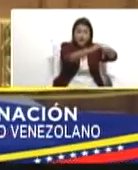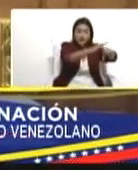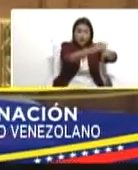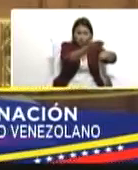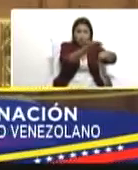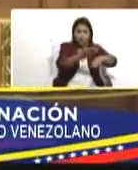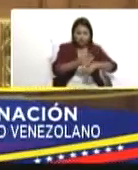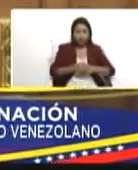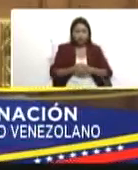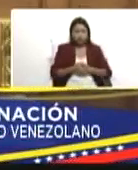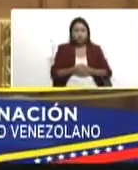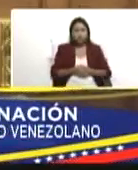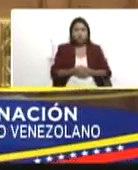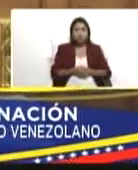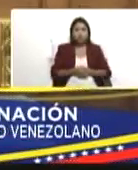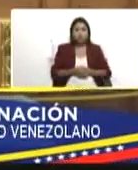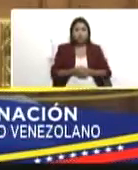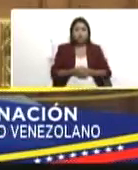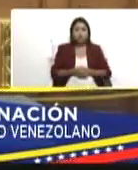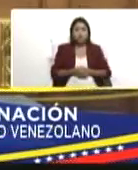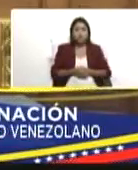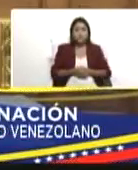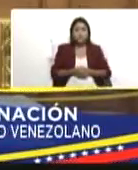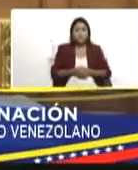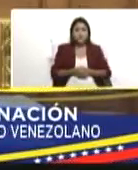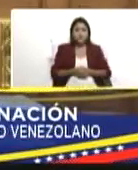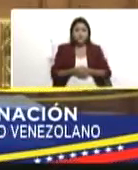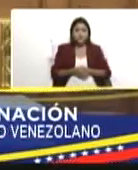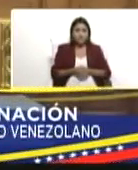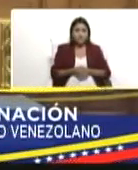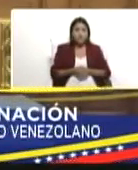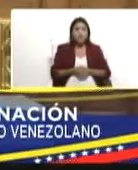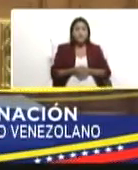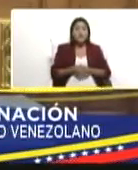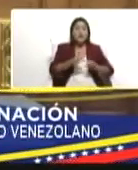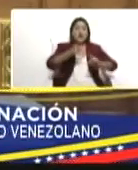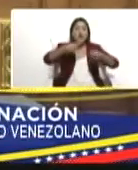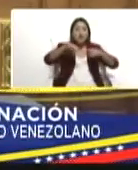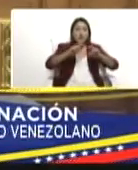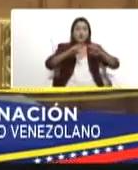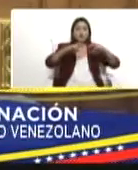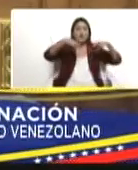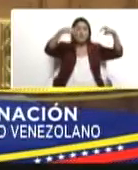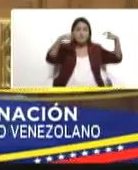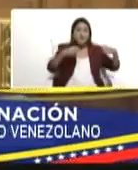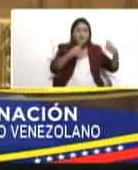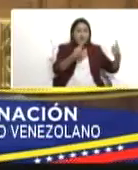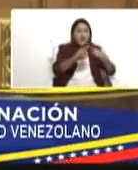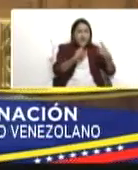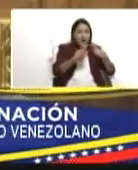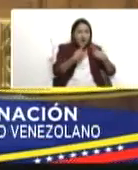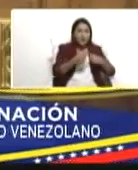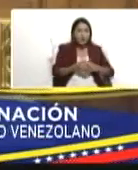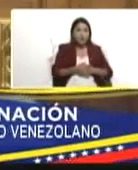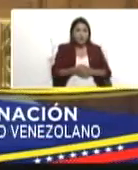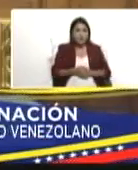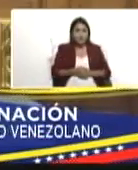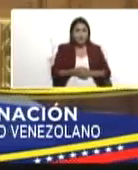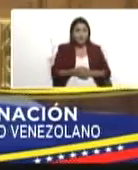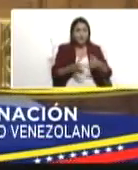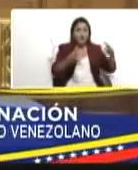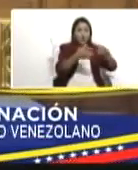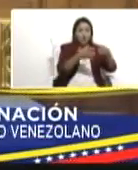Venezuela coordinador para la mesa de diálogo de los grupos extremistas llamado plataforma